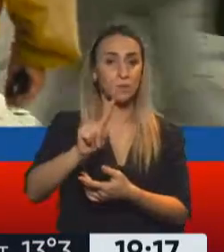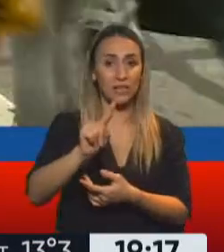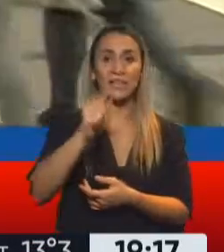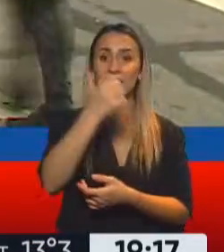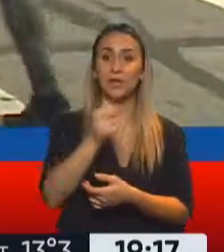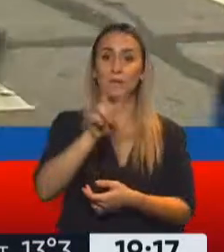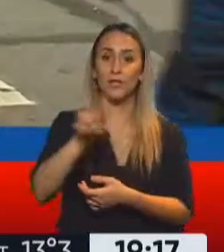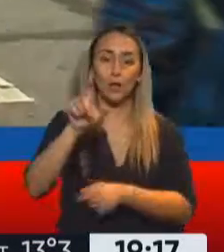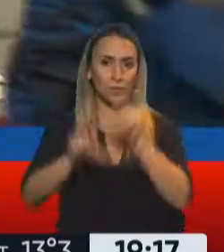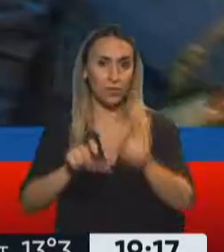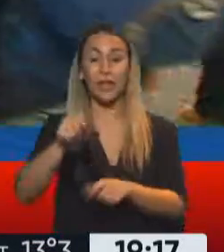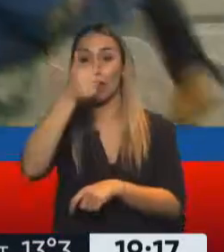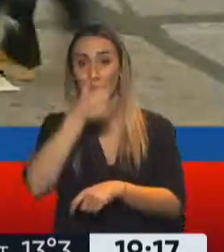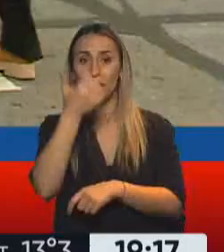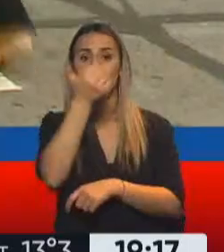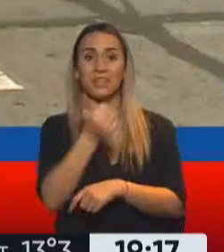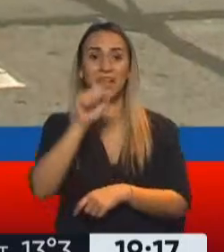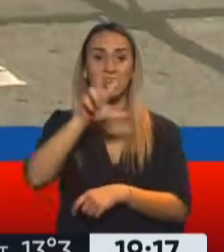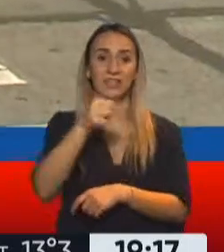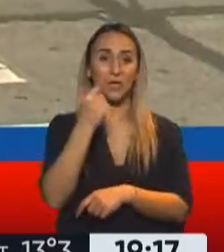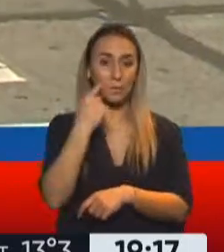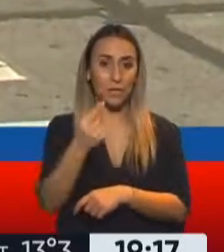1.152.622 personas y el domingo,